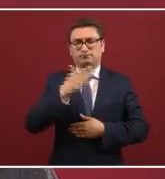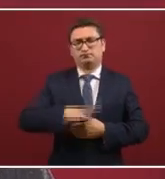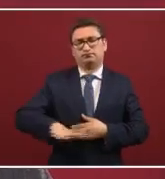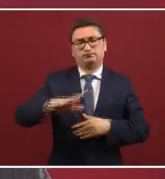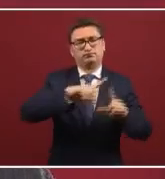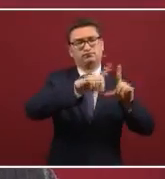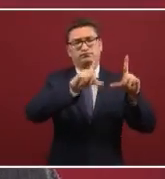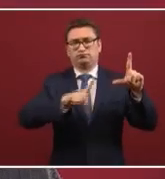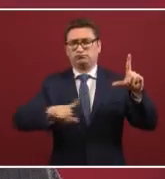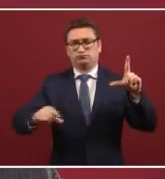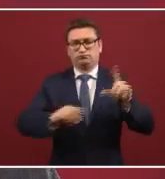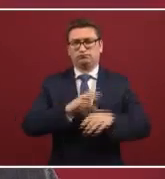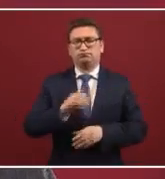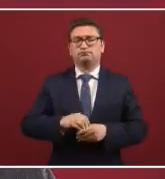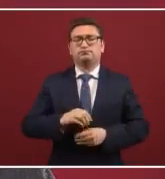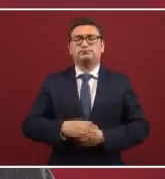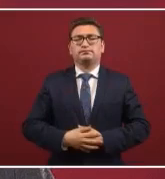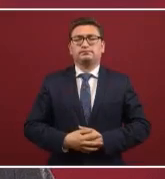Por eso